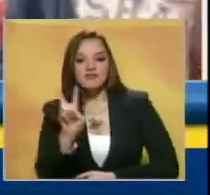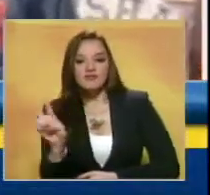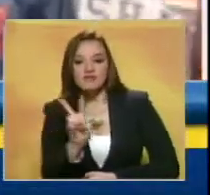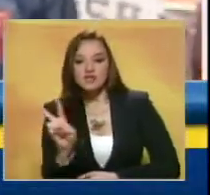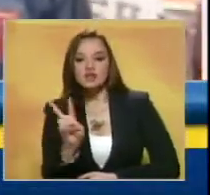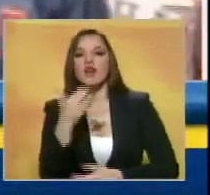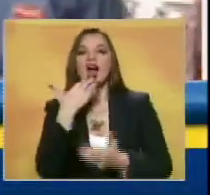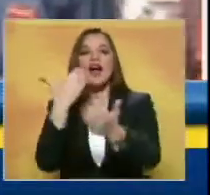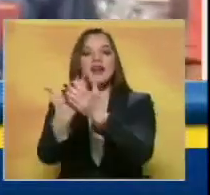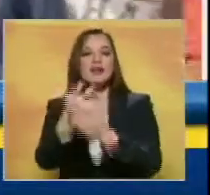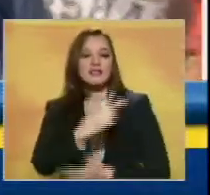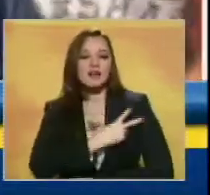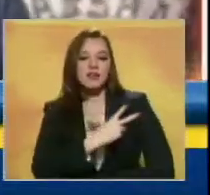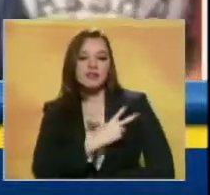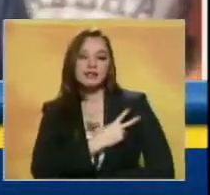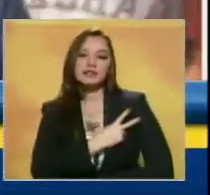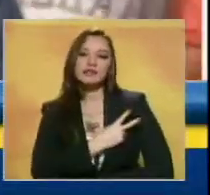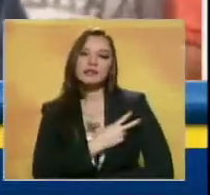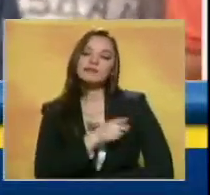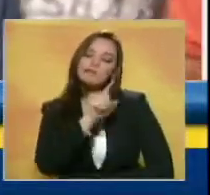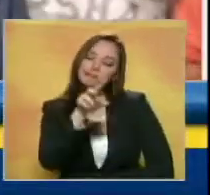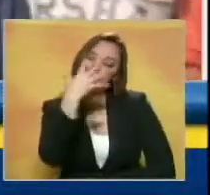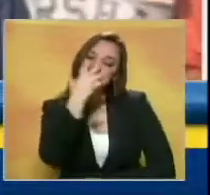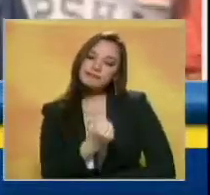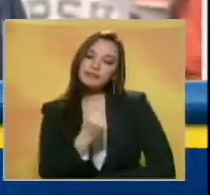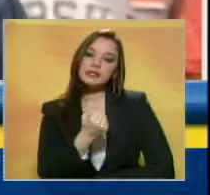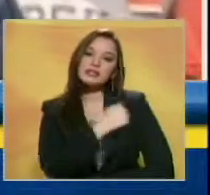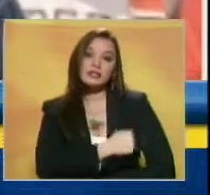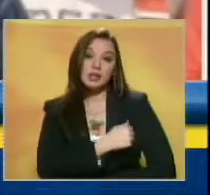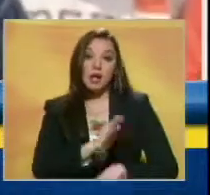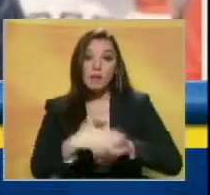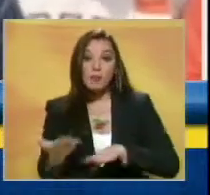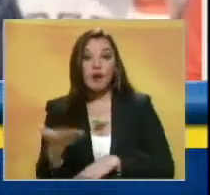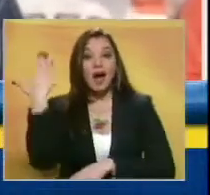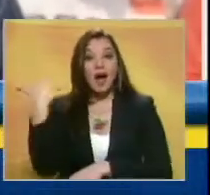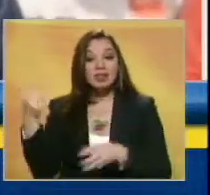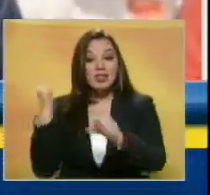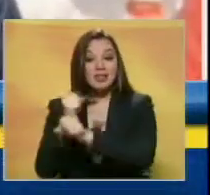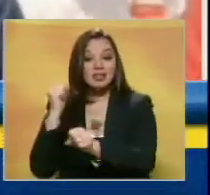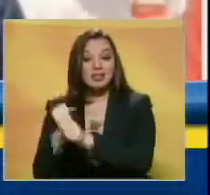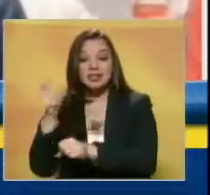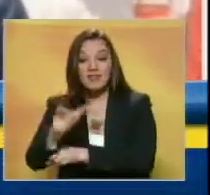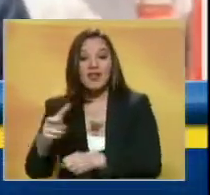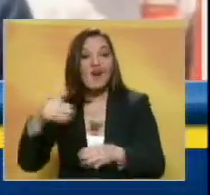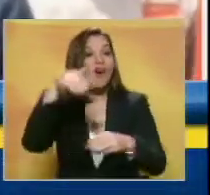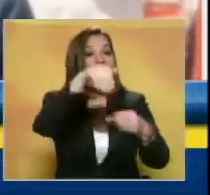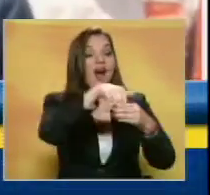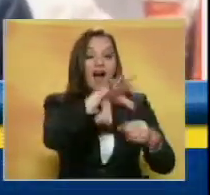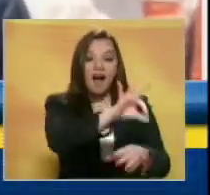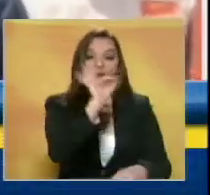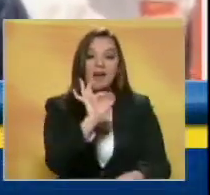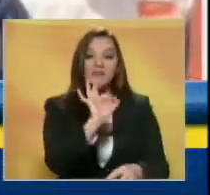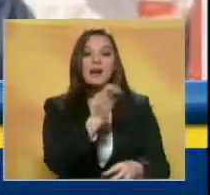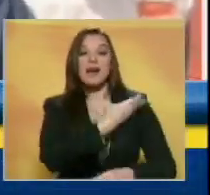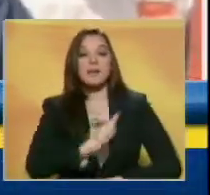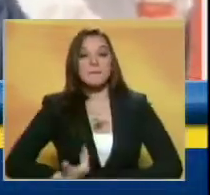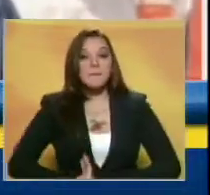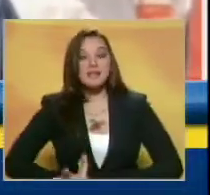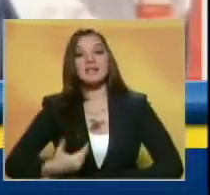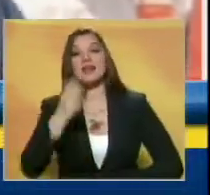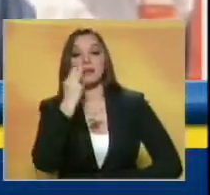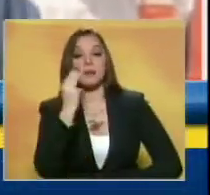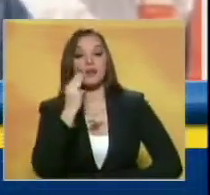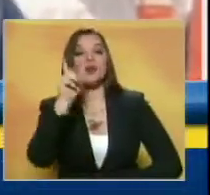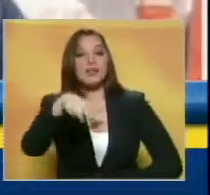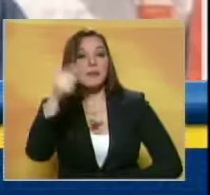a Venevisión. Es triste y lamentable que después que la clase trabajadora votó para elegir al presidente de la República y a los